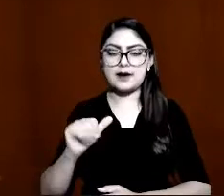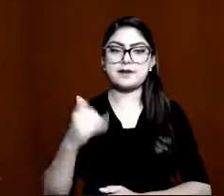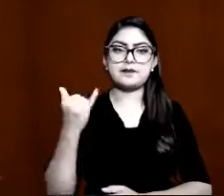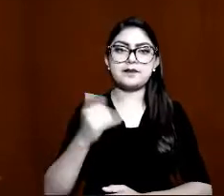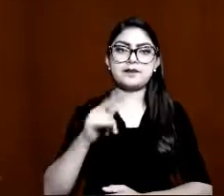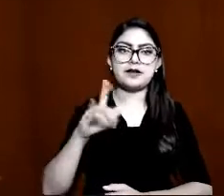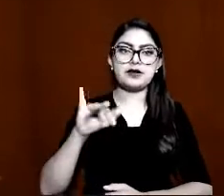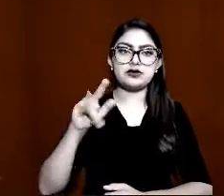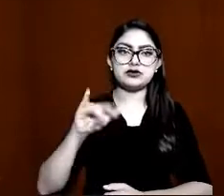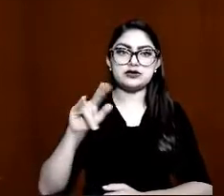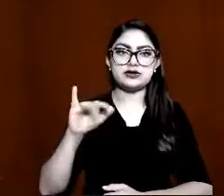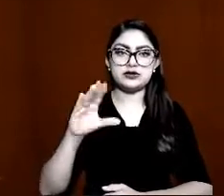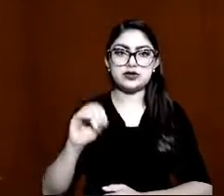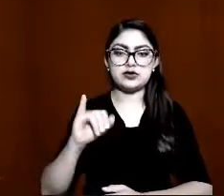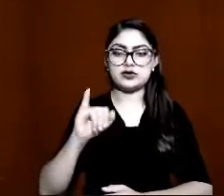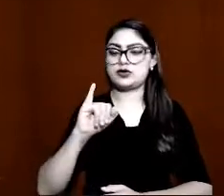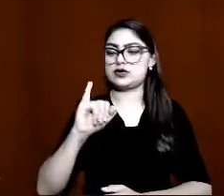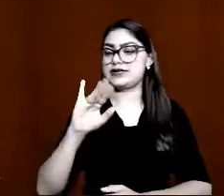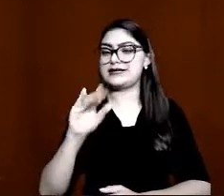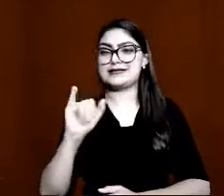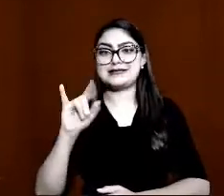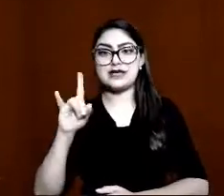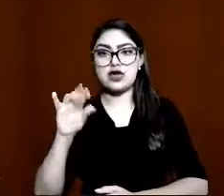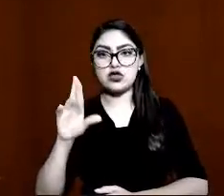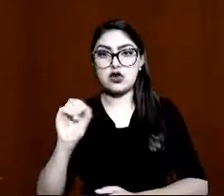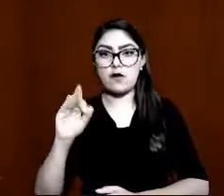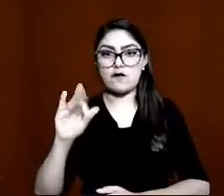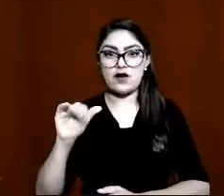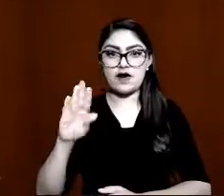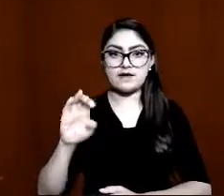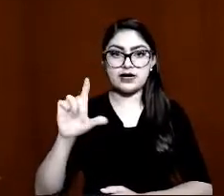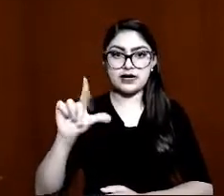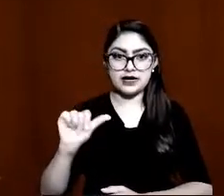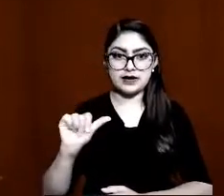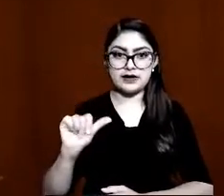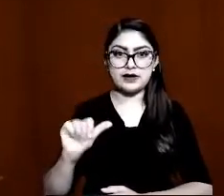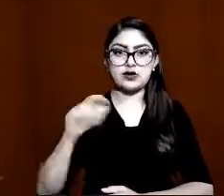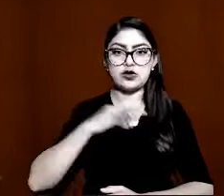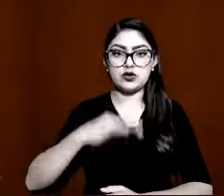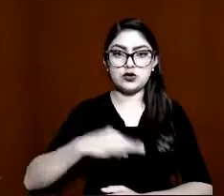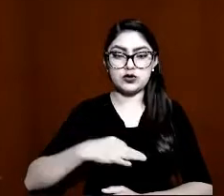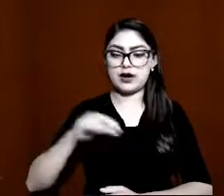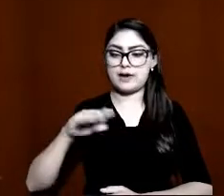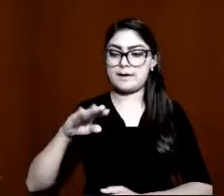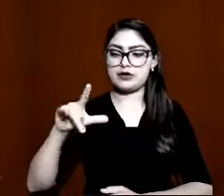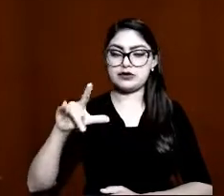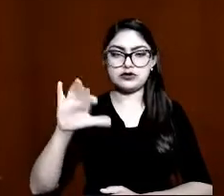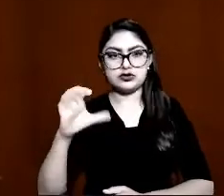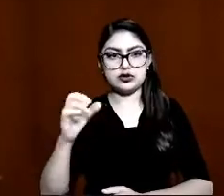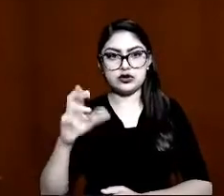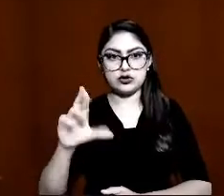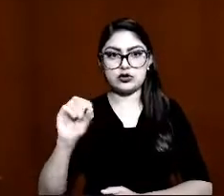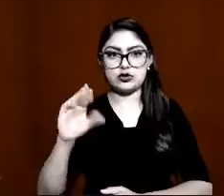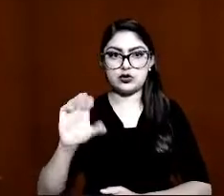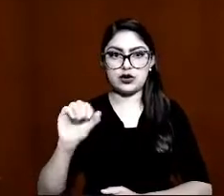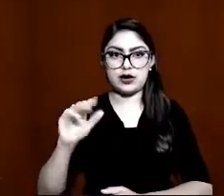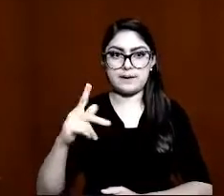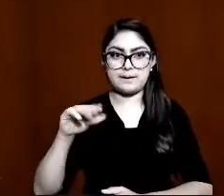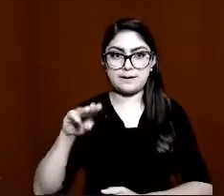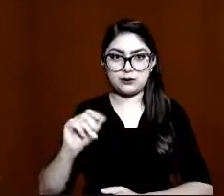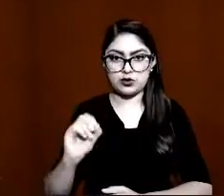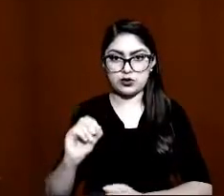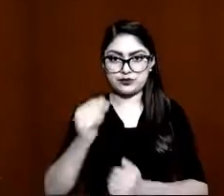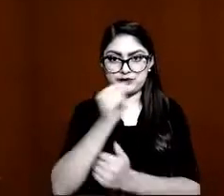Favela, Ecatzingo, Tepetlaxtoc, Toluca, Melchor Ocampo y Melchor Ocampo, con base a